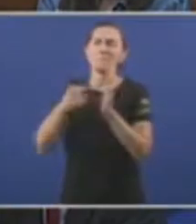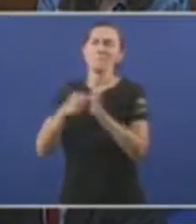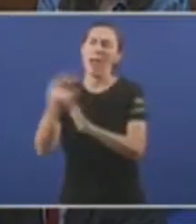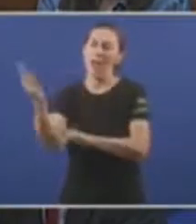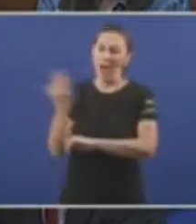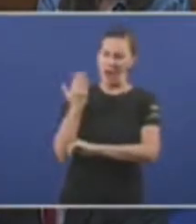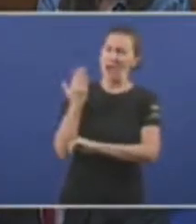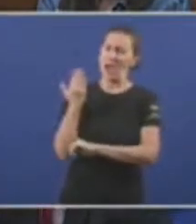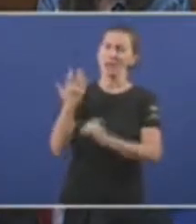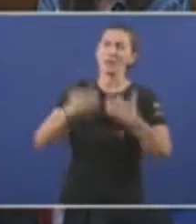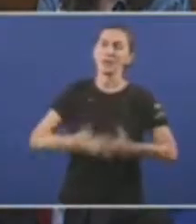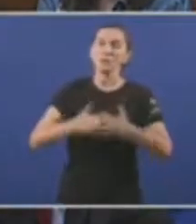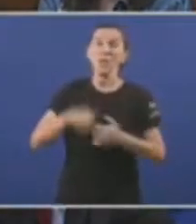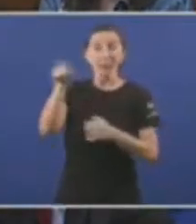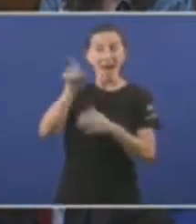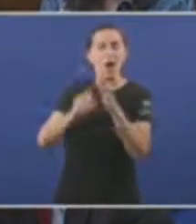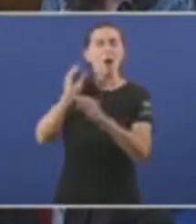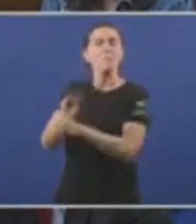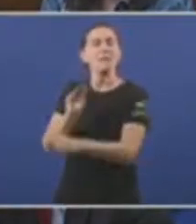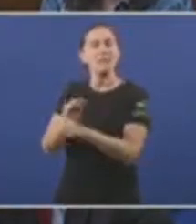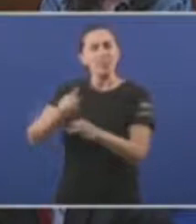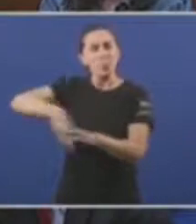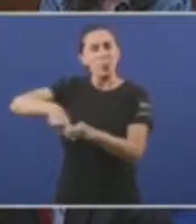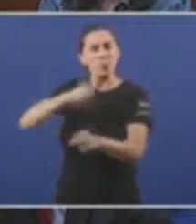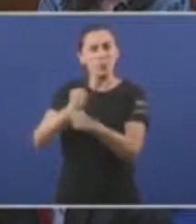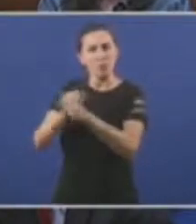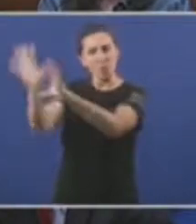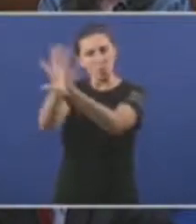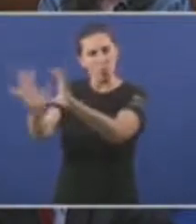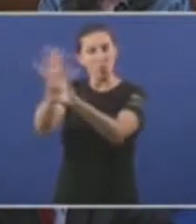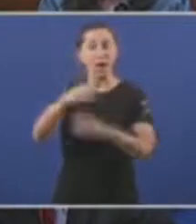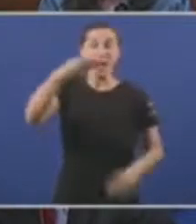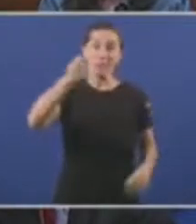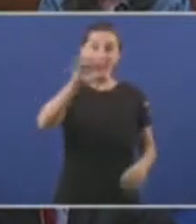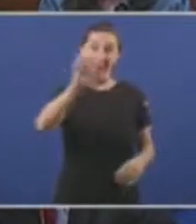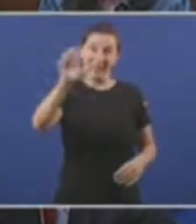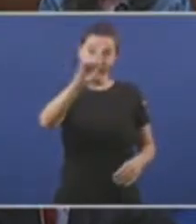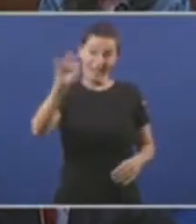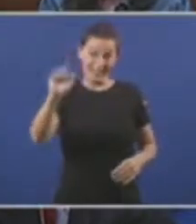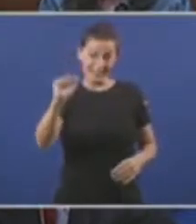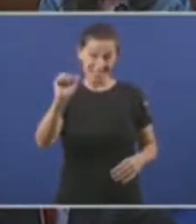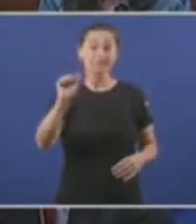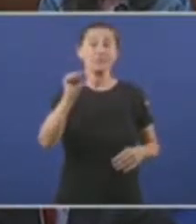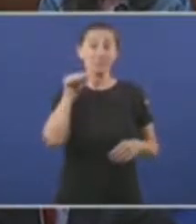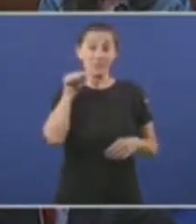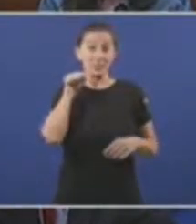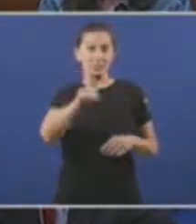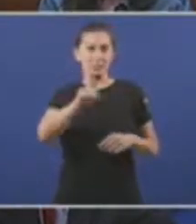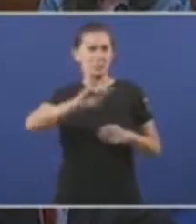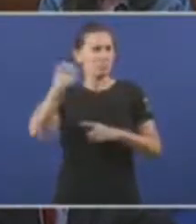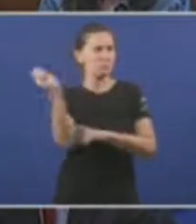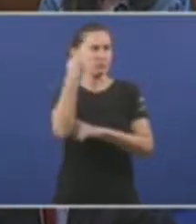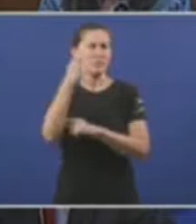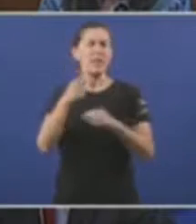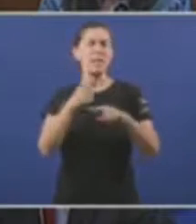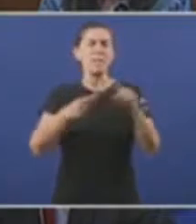para garantizar o futuro do emprego nesa comarca. En Barreras foi o gran consumidor de Pemex e o